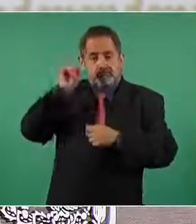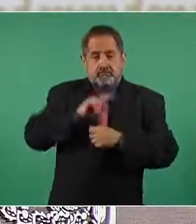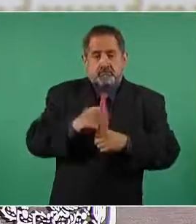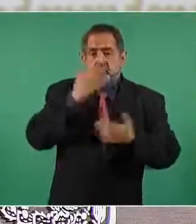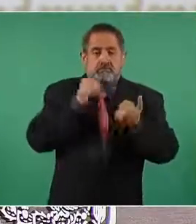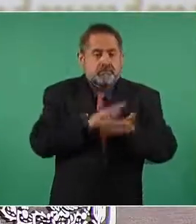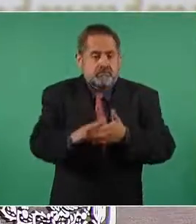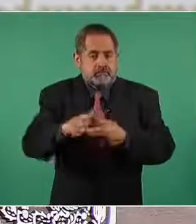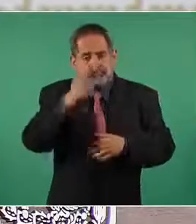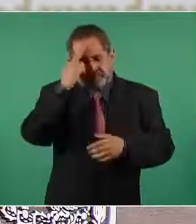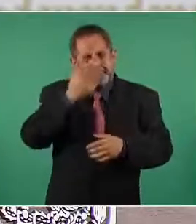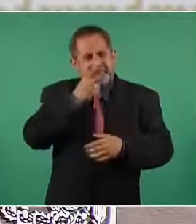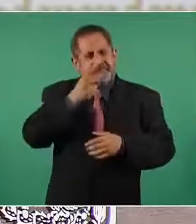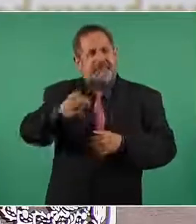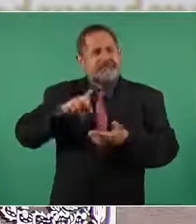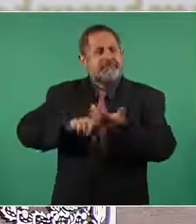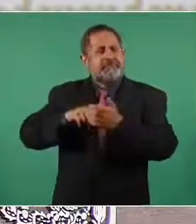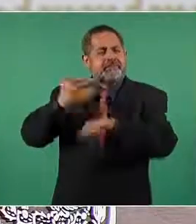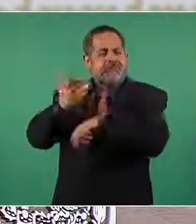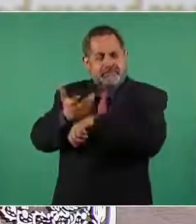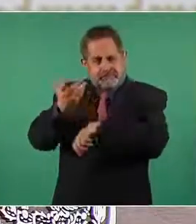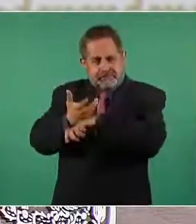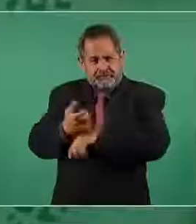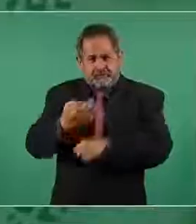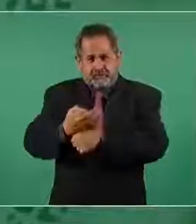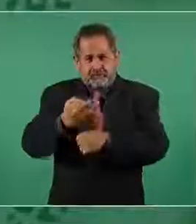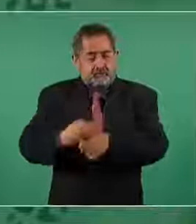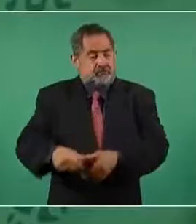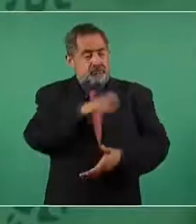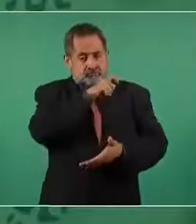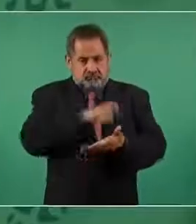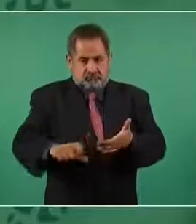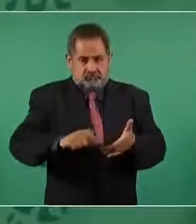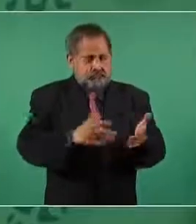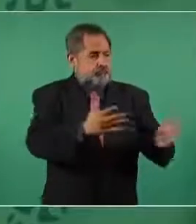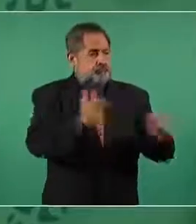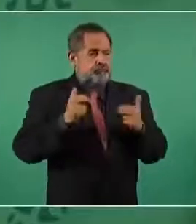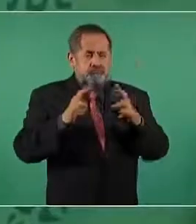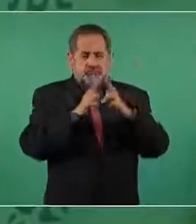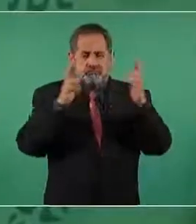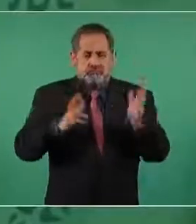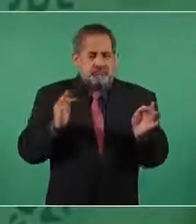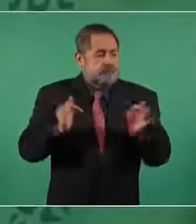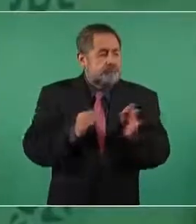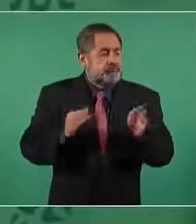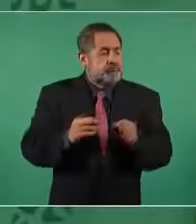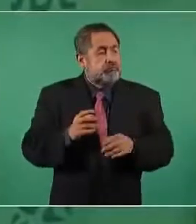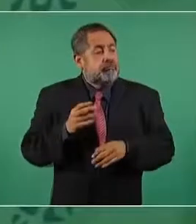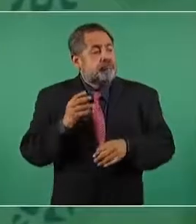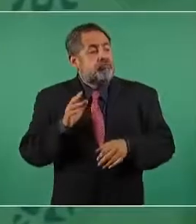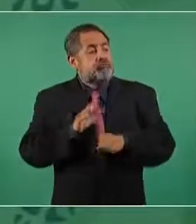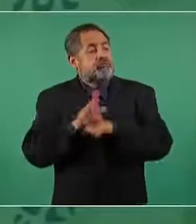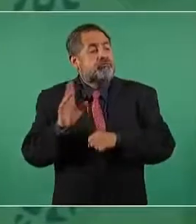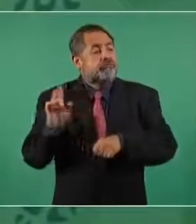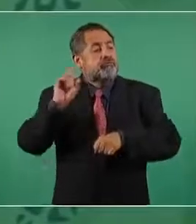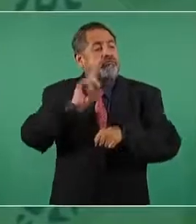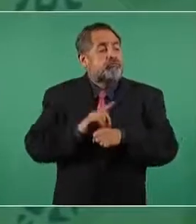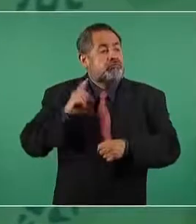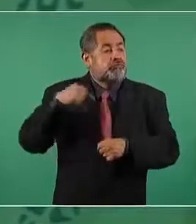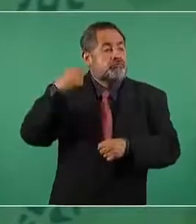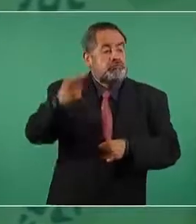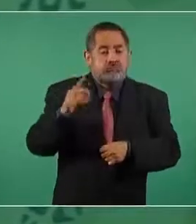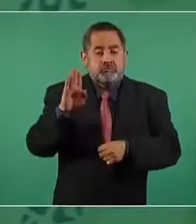Les hablaba yo de que en Estados Unidos se compra un refrigerador y lo entregan en 90